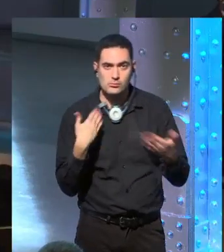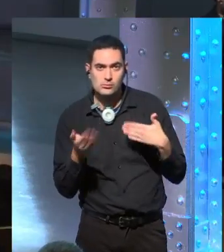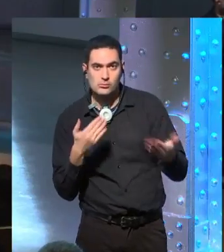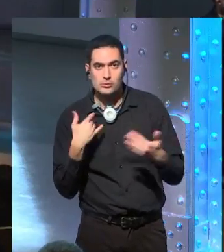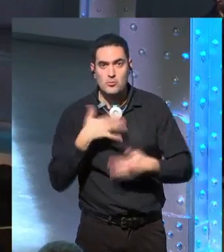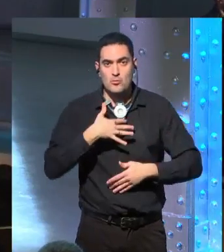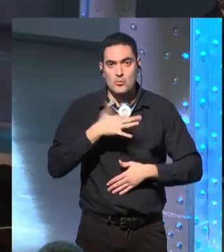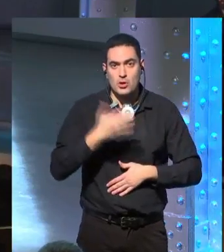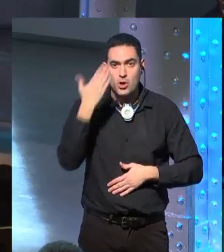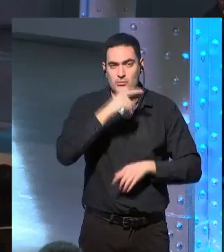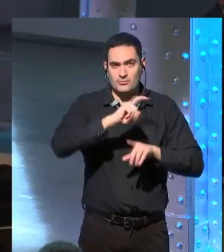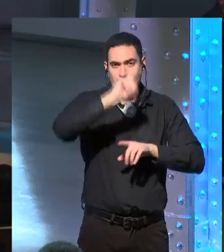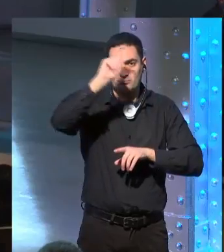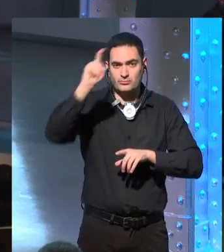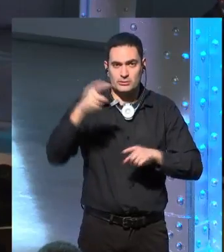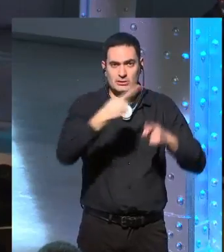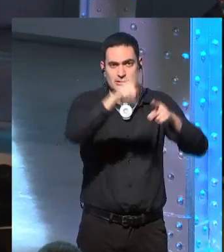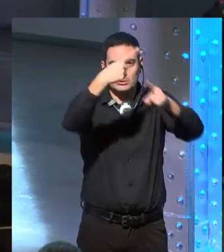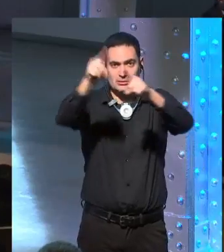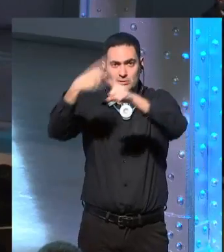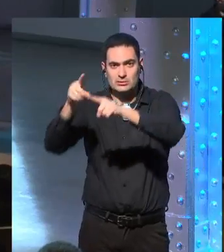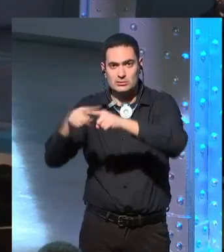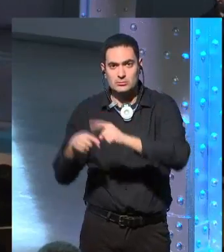otros colegios de otras partes del mundo.